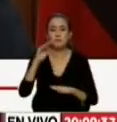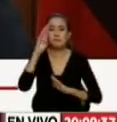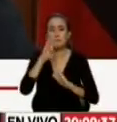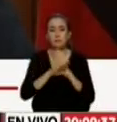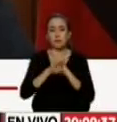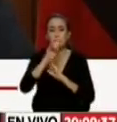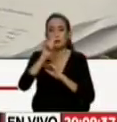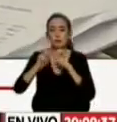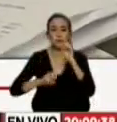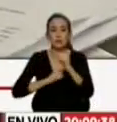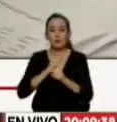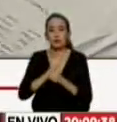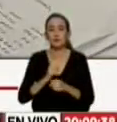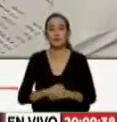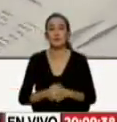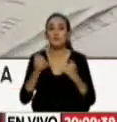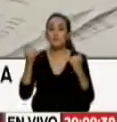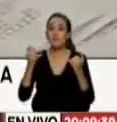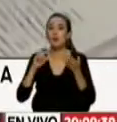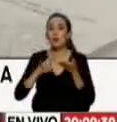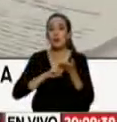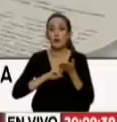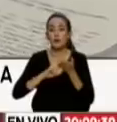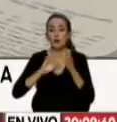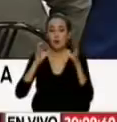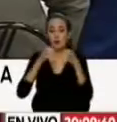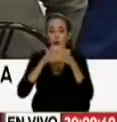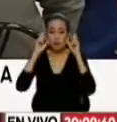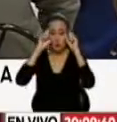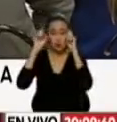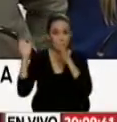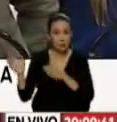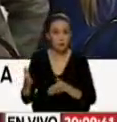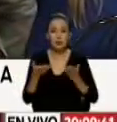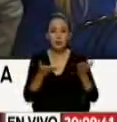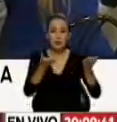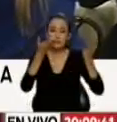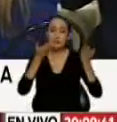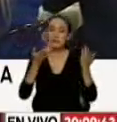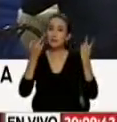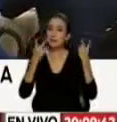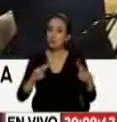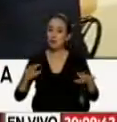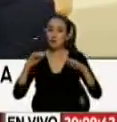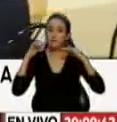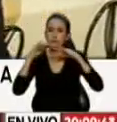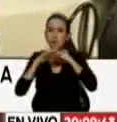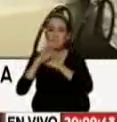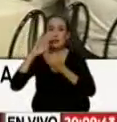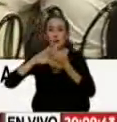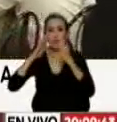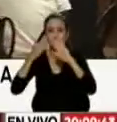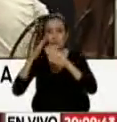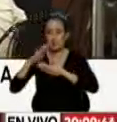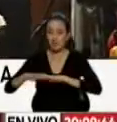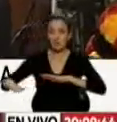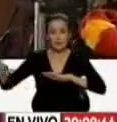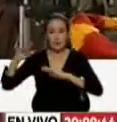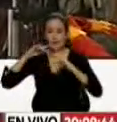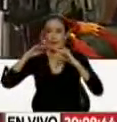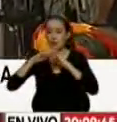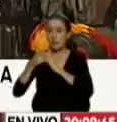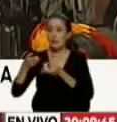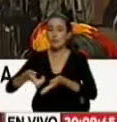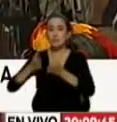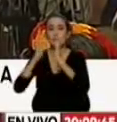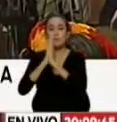de 2 años. Pero en esta sesión de la Comisión de Fiscalización también fueron recibidos los afectados por la contaminación de la multinacional petrolera. Ellos insisten